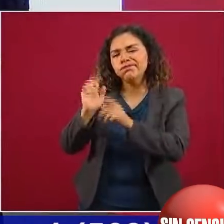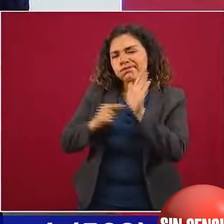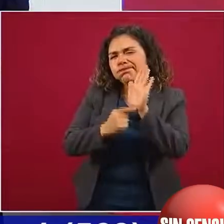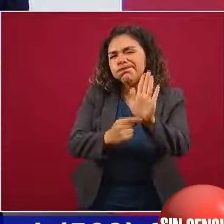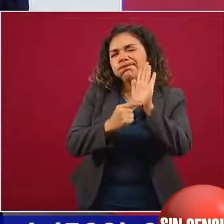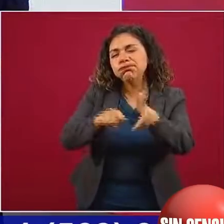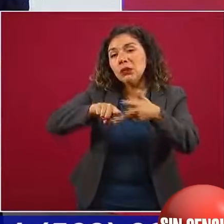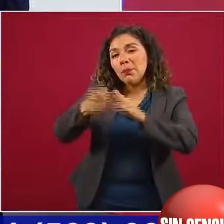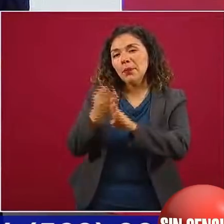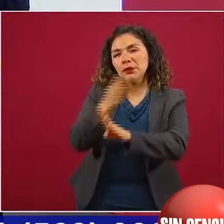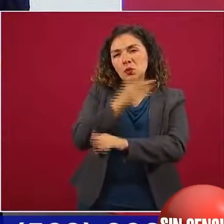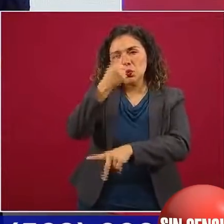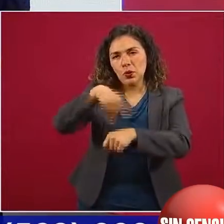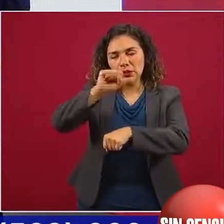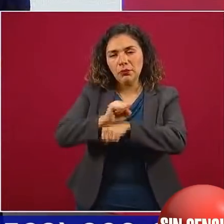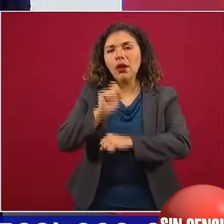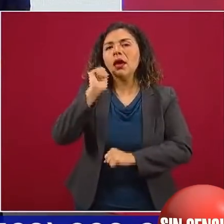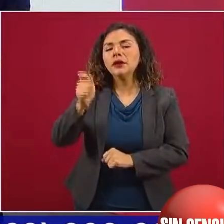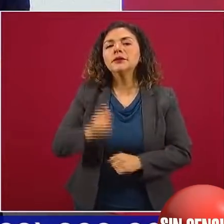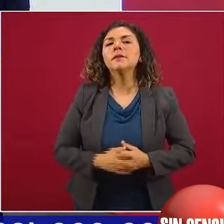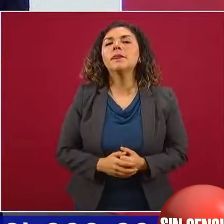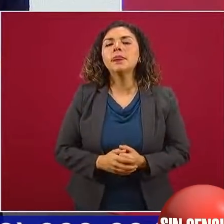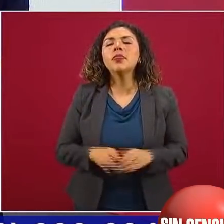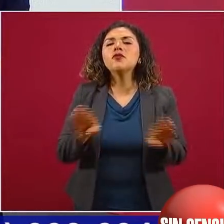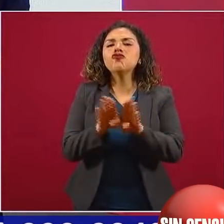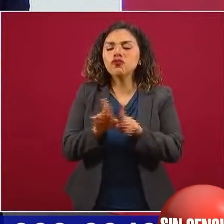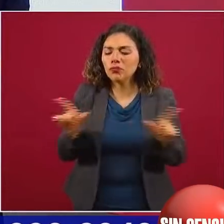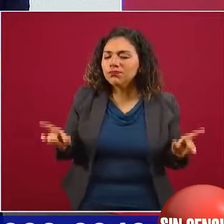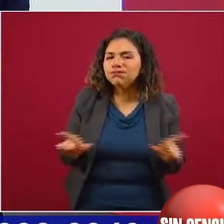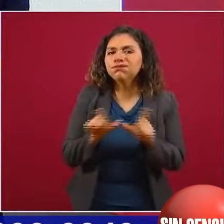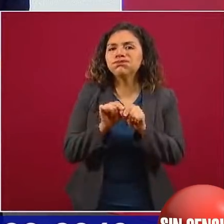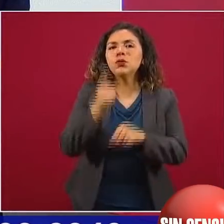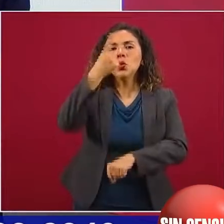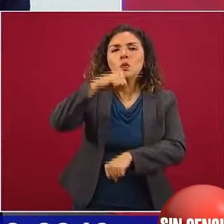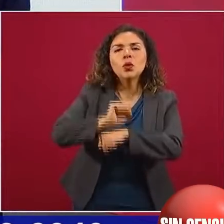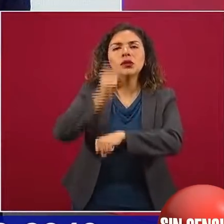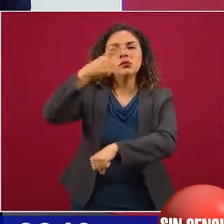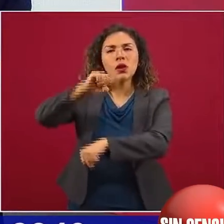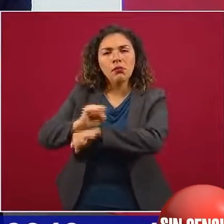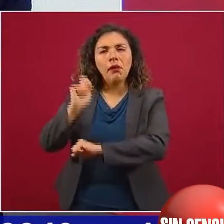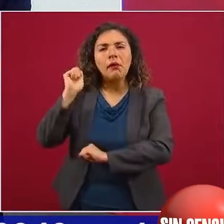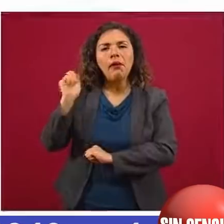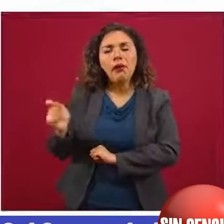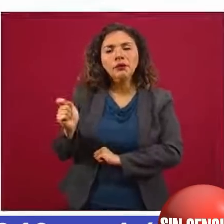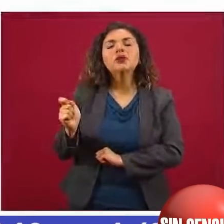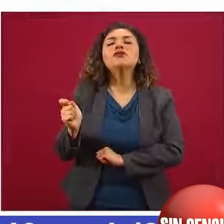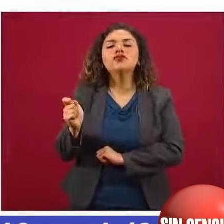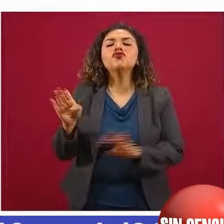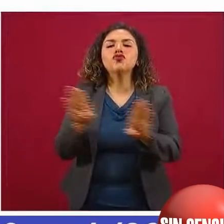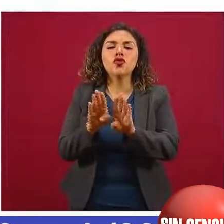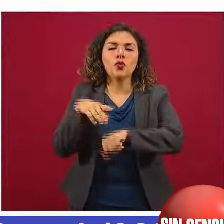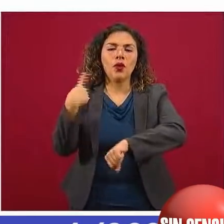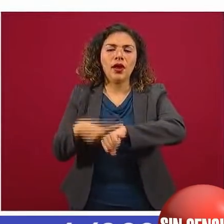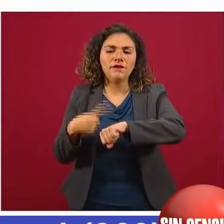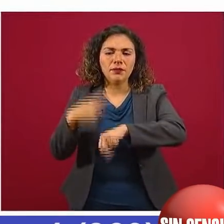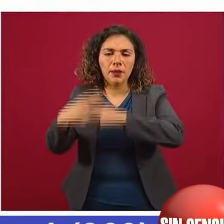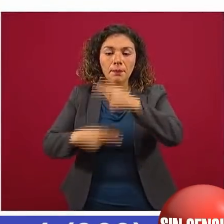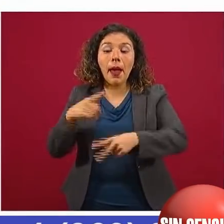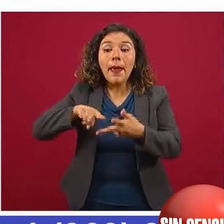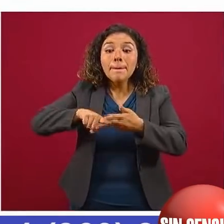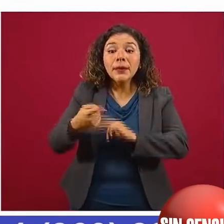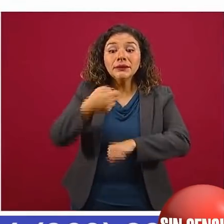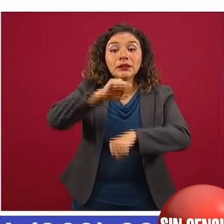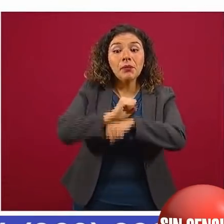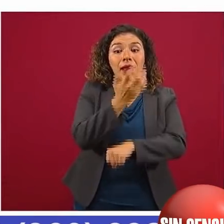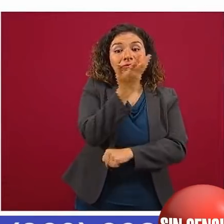semana pasada, el resumen semanal, semana por semana, de la epidemia. Empieza en la semana